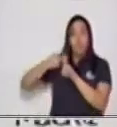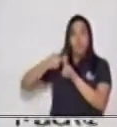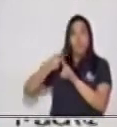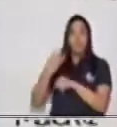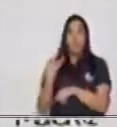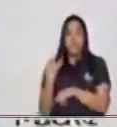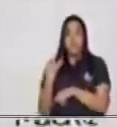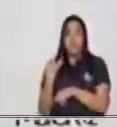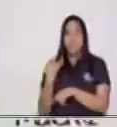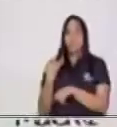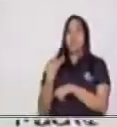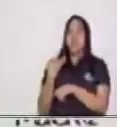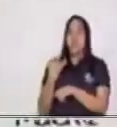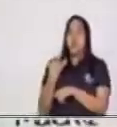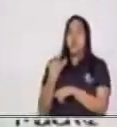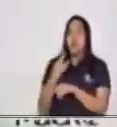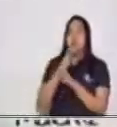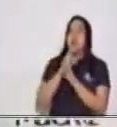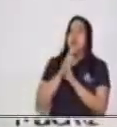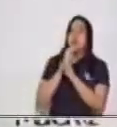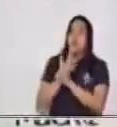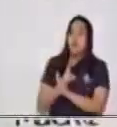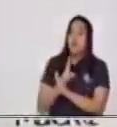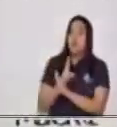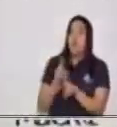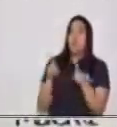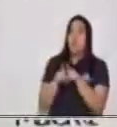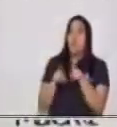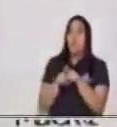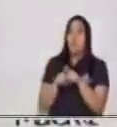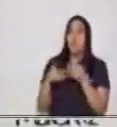el resultado es, o es igual a